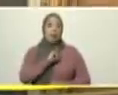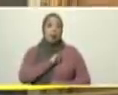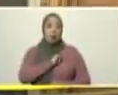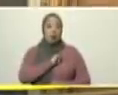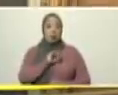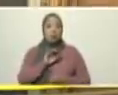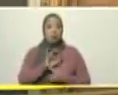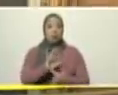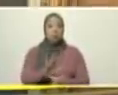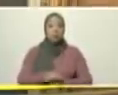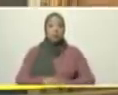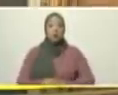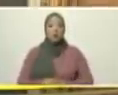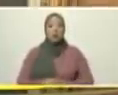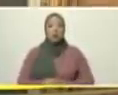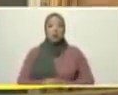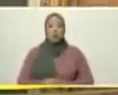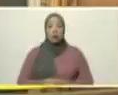ser,